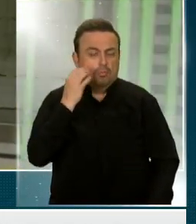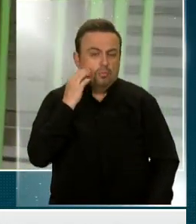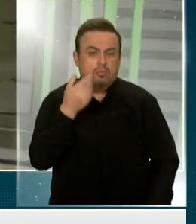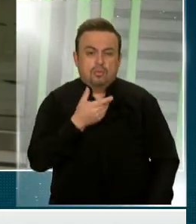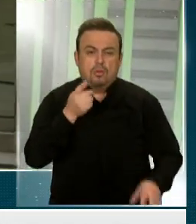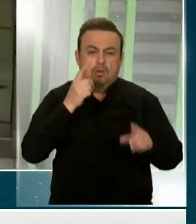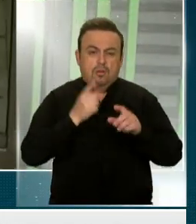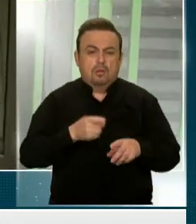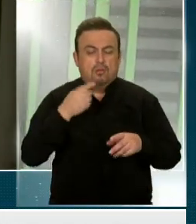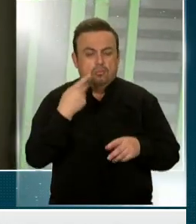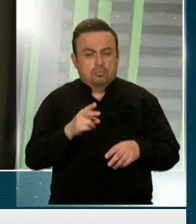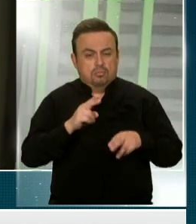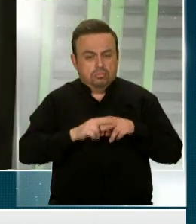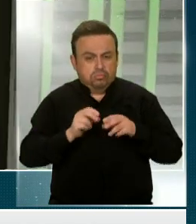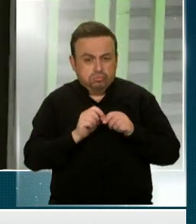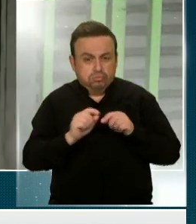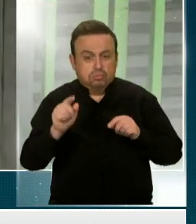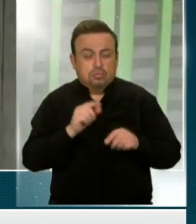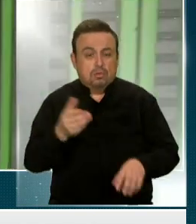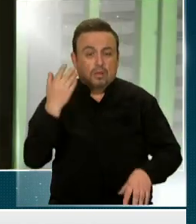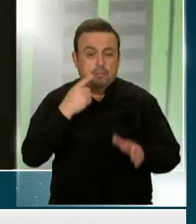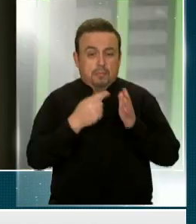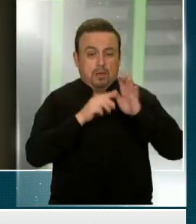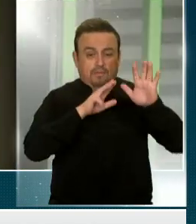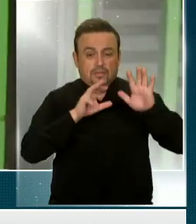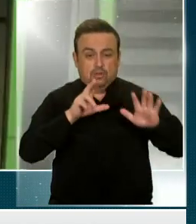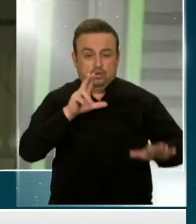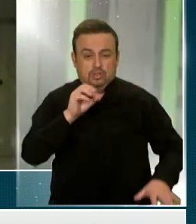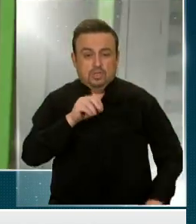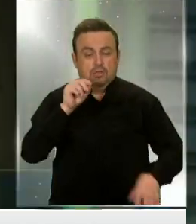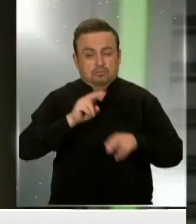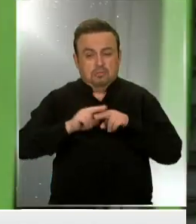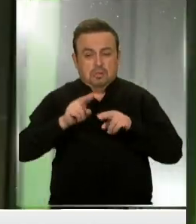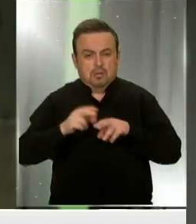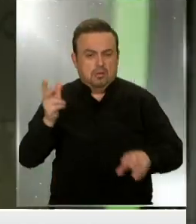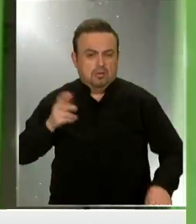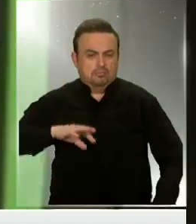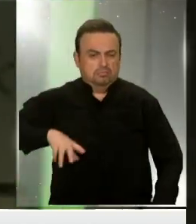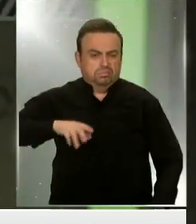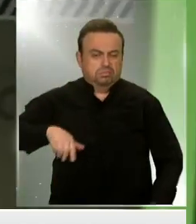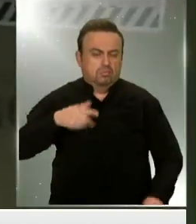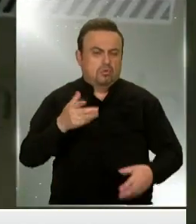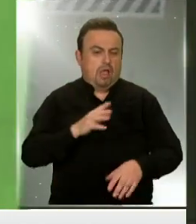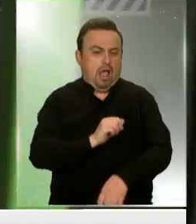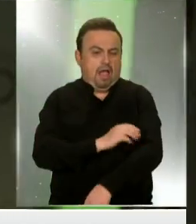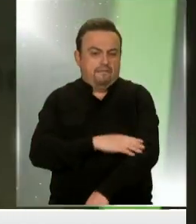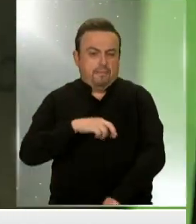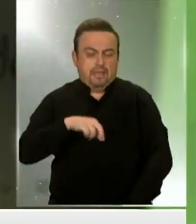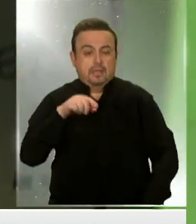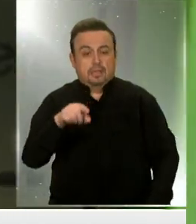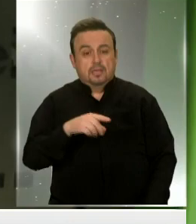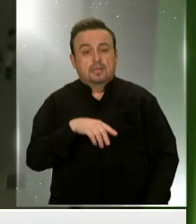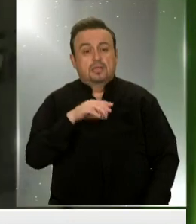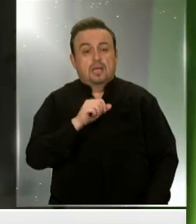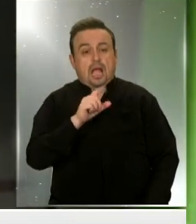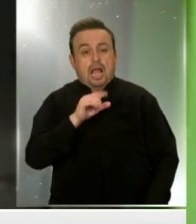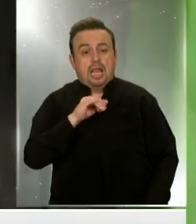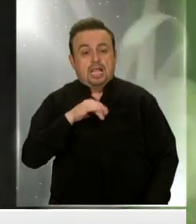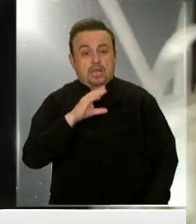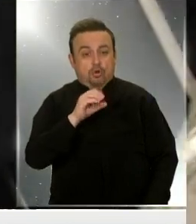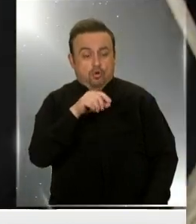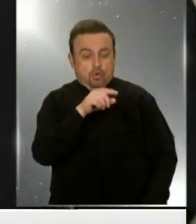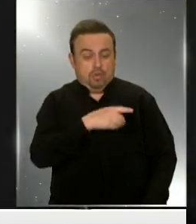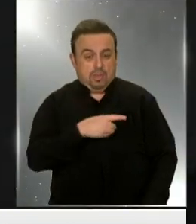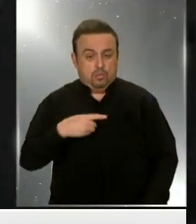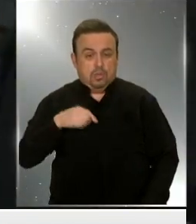como desde su creación en la era del 80 fueron creadas. Claro, ahí lo que decía el diputado Linco es algo en el que el